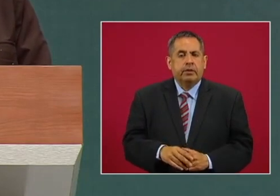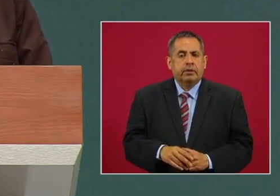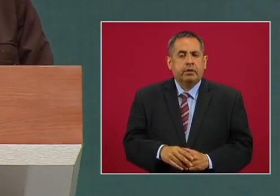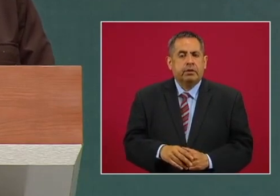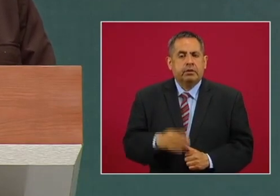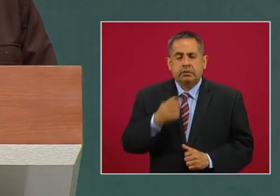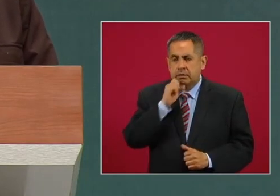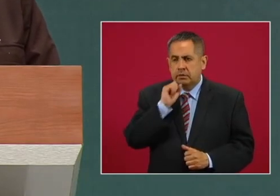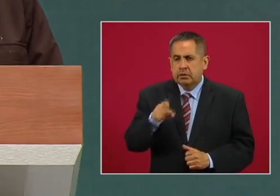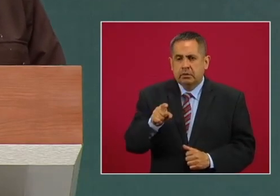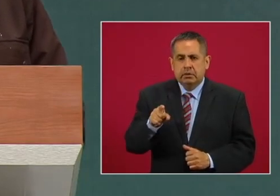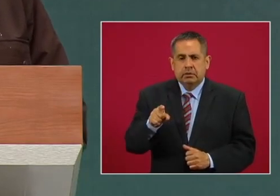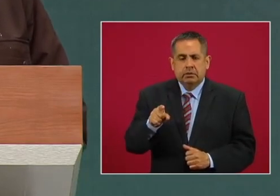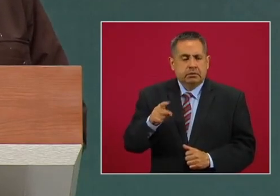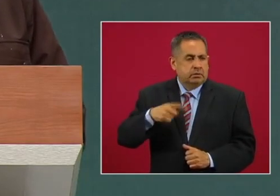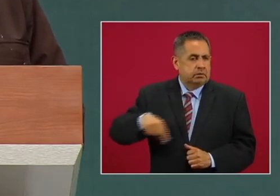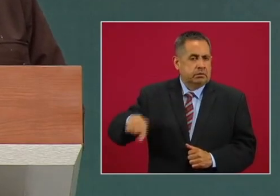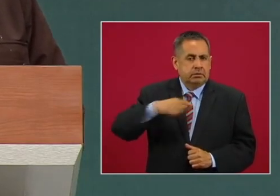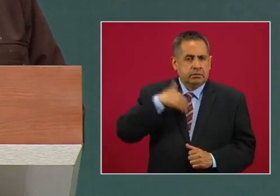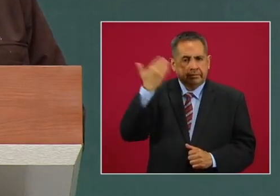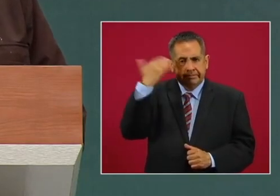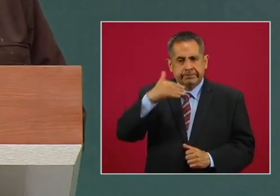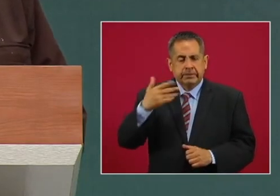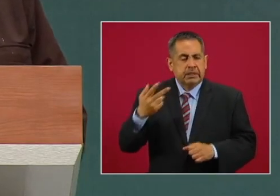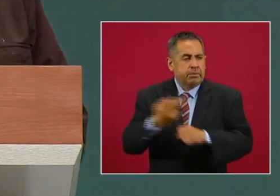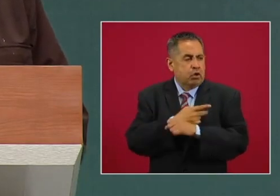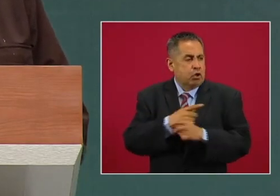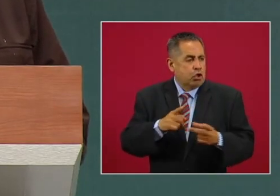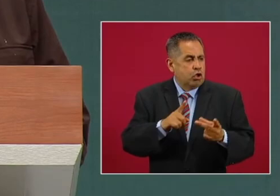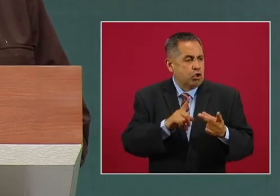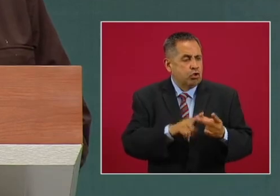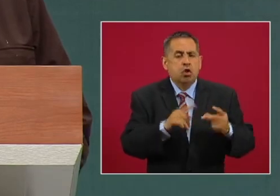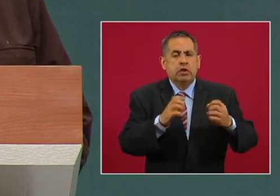que sepamos del paradero